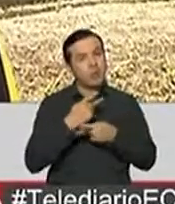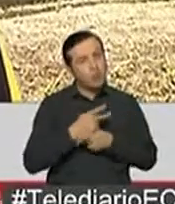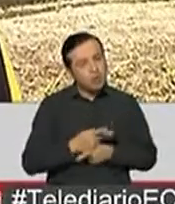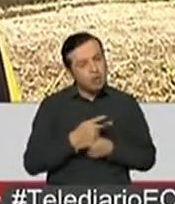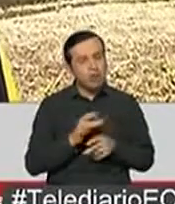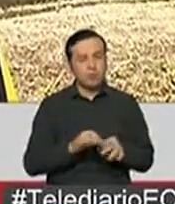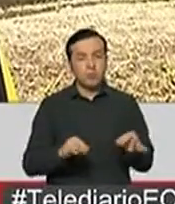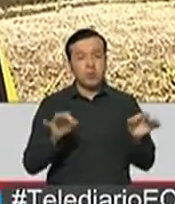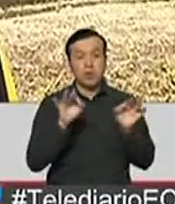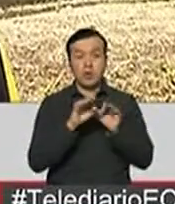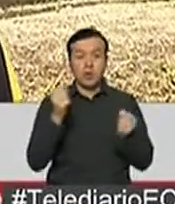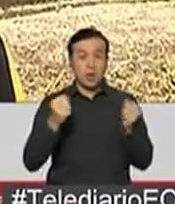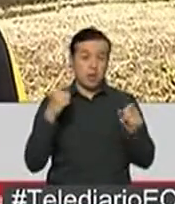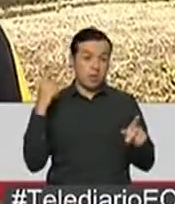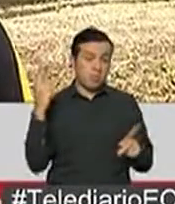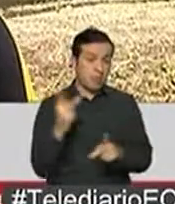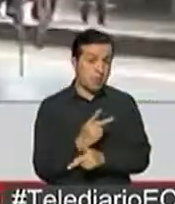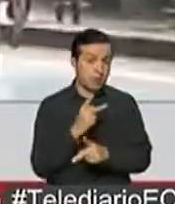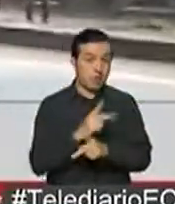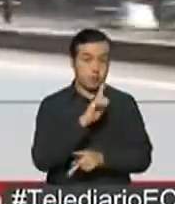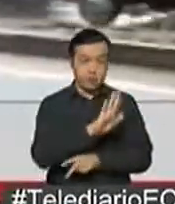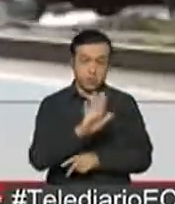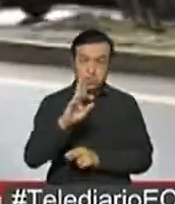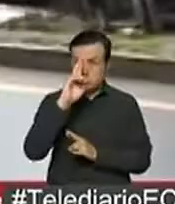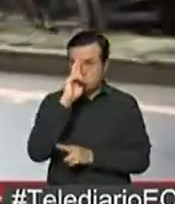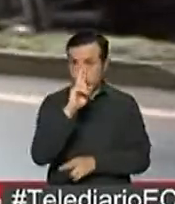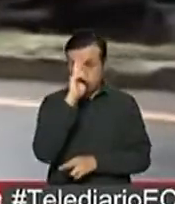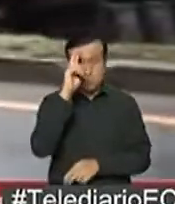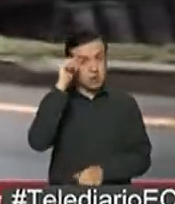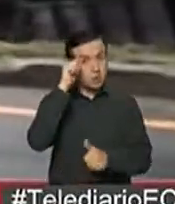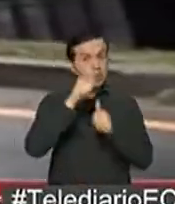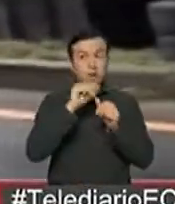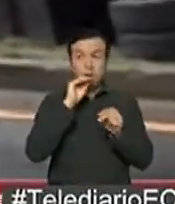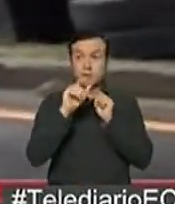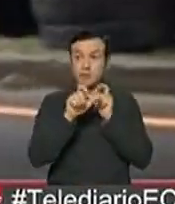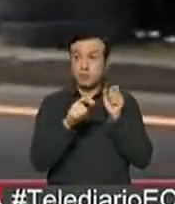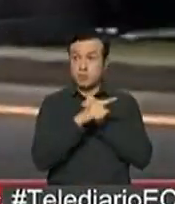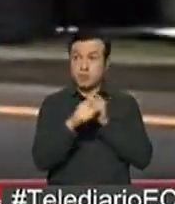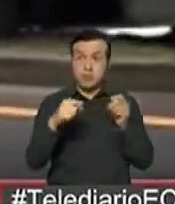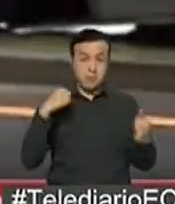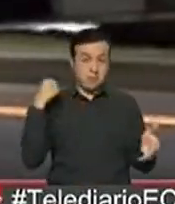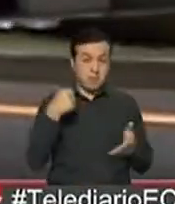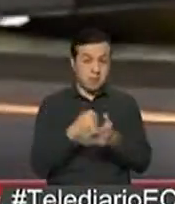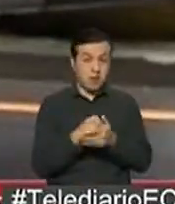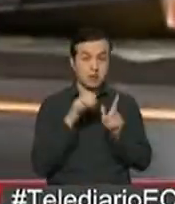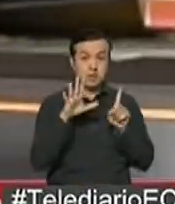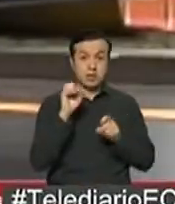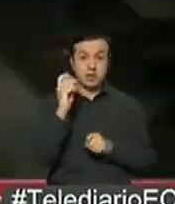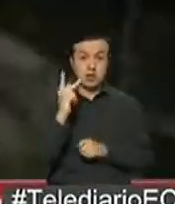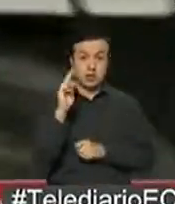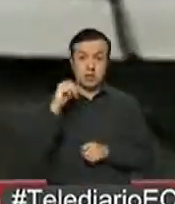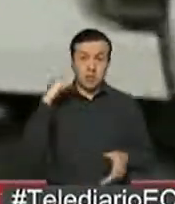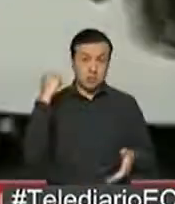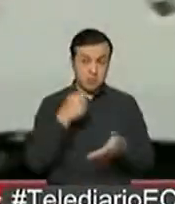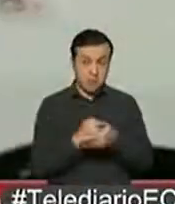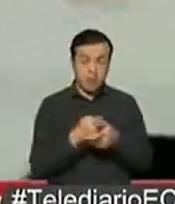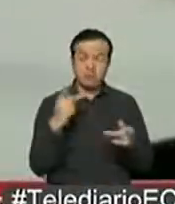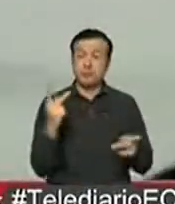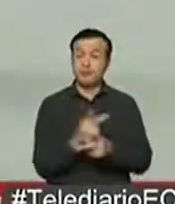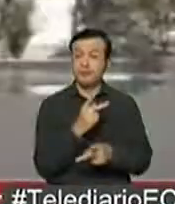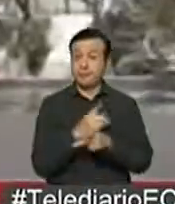y debemos respetar la vida de cada quien recuerde que todo accidente de tránsito a más de 60 kilómetros por hora puede ser